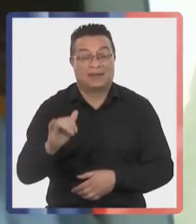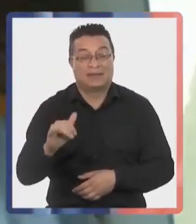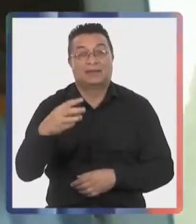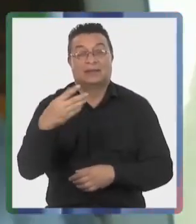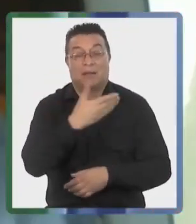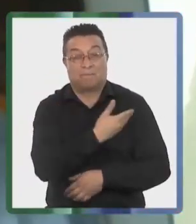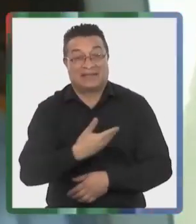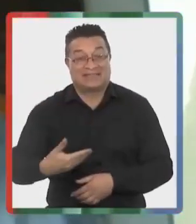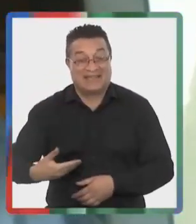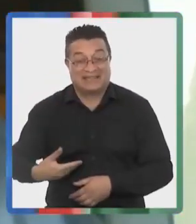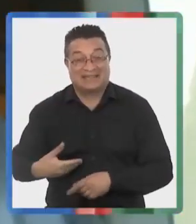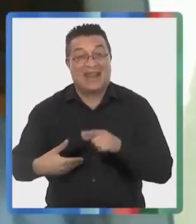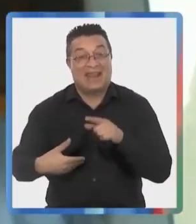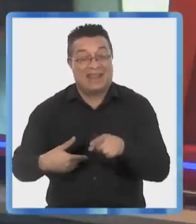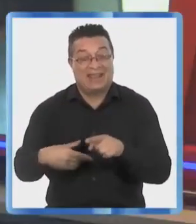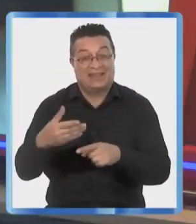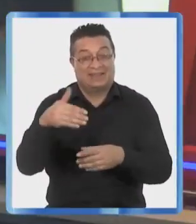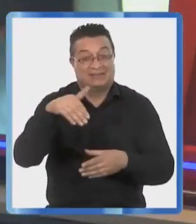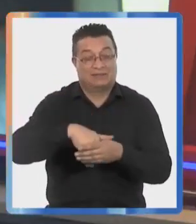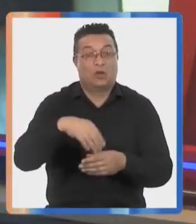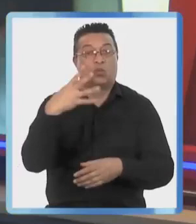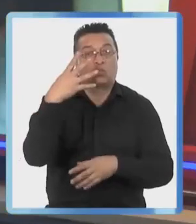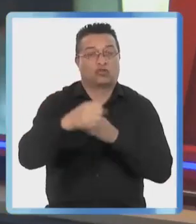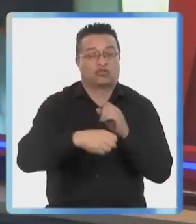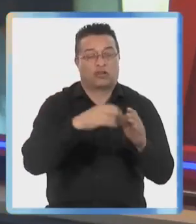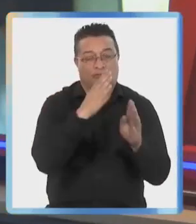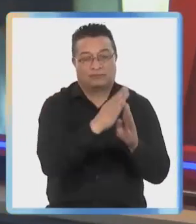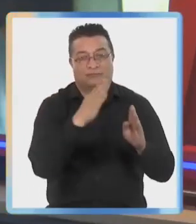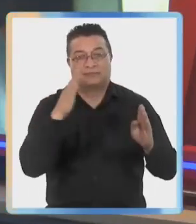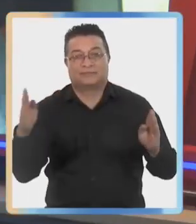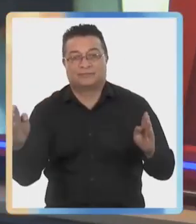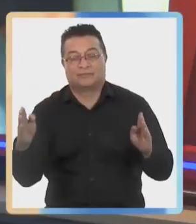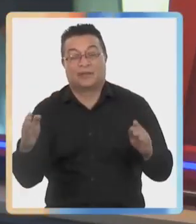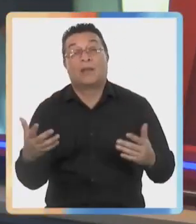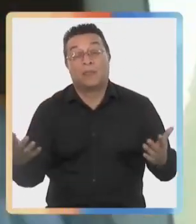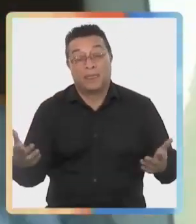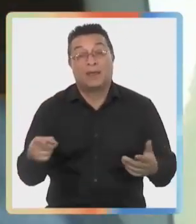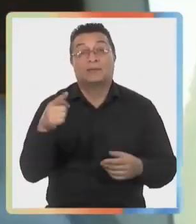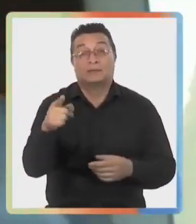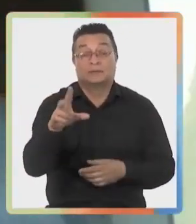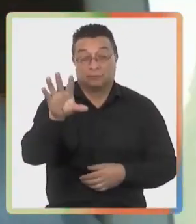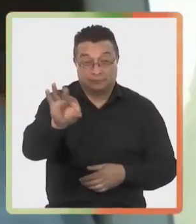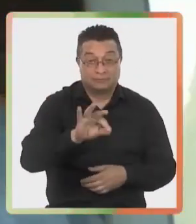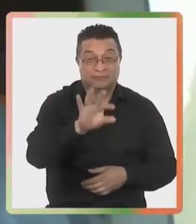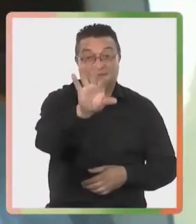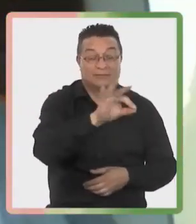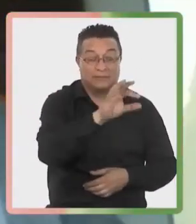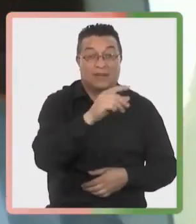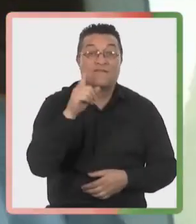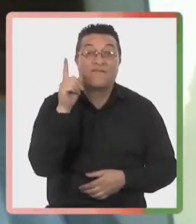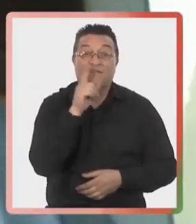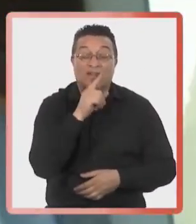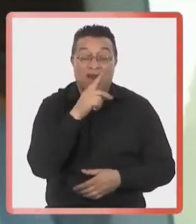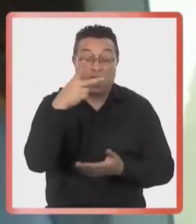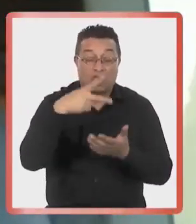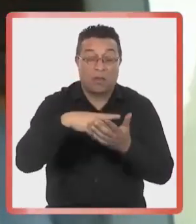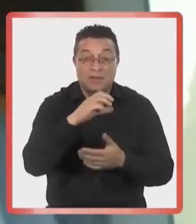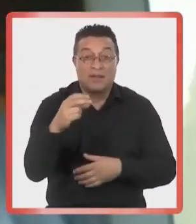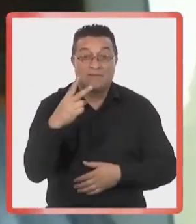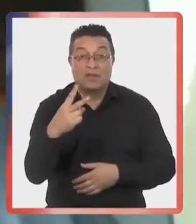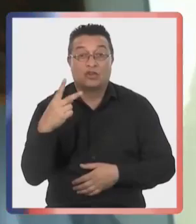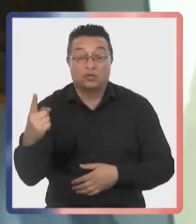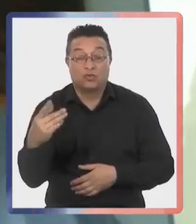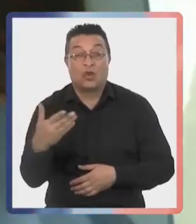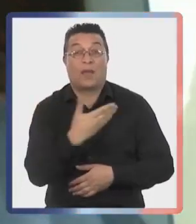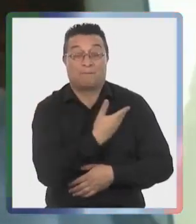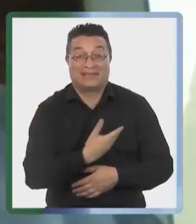las presidenciales dura 4 años, ¿ya? Entonces, los que se designaron a finales del 2021